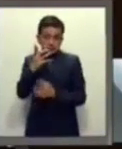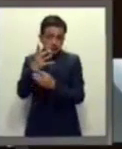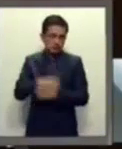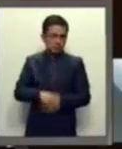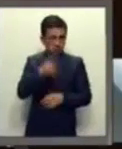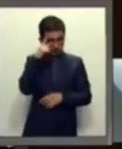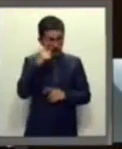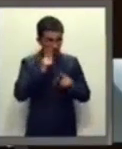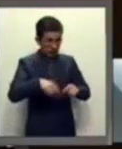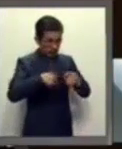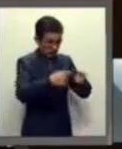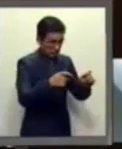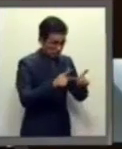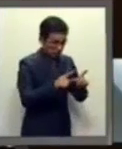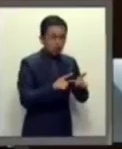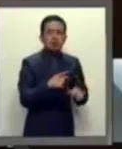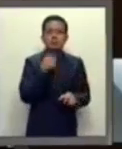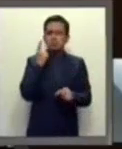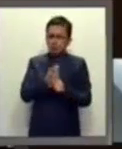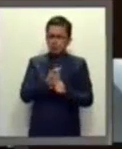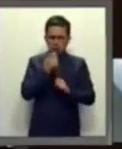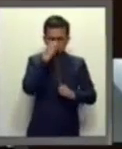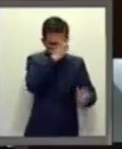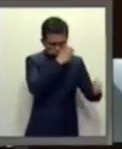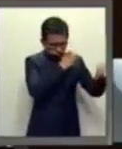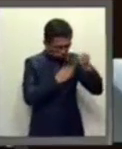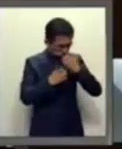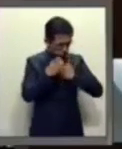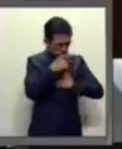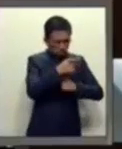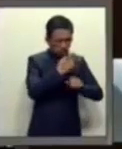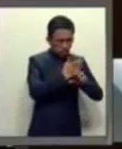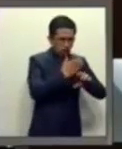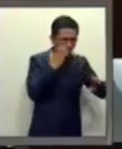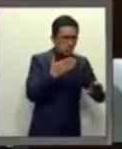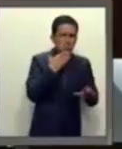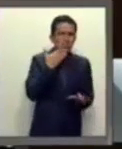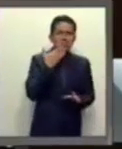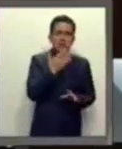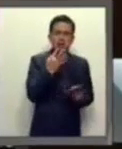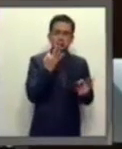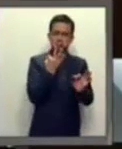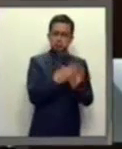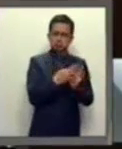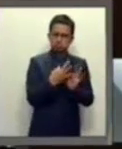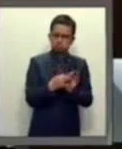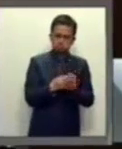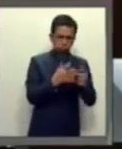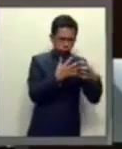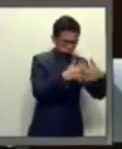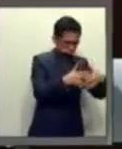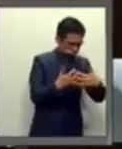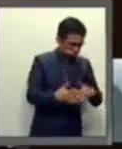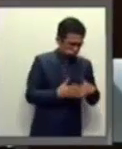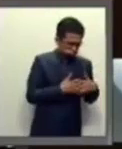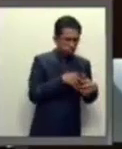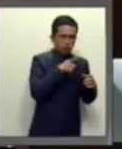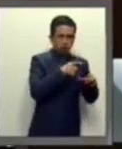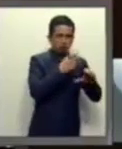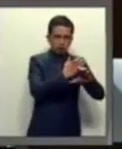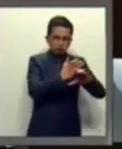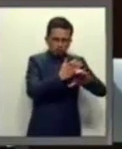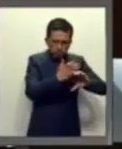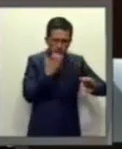cabo revisiones con la finalidad de verificar las condiciones físico-mecánicas de